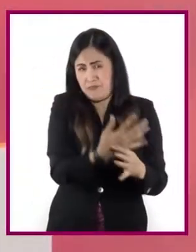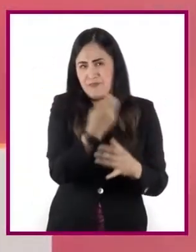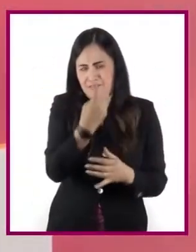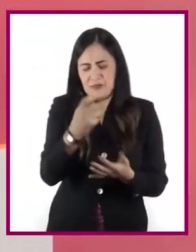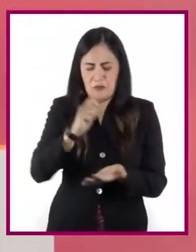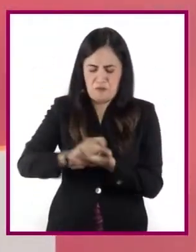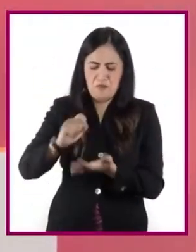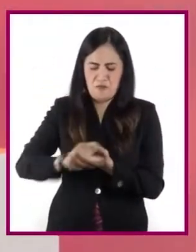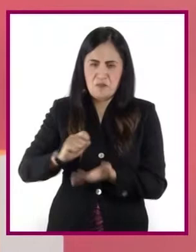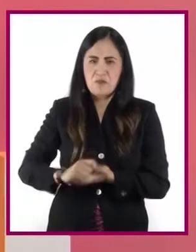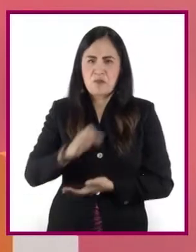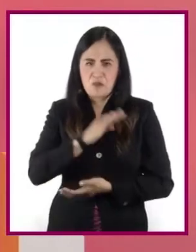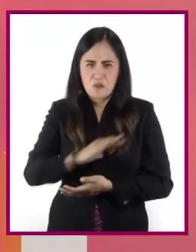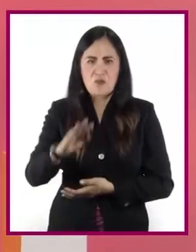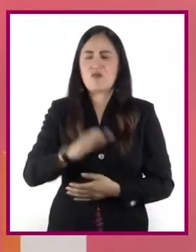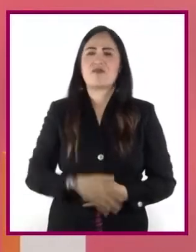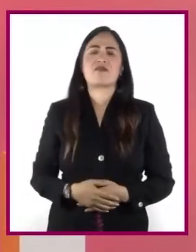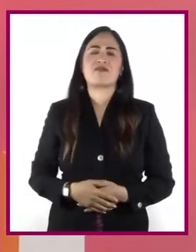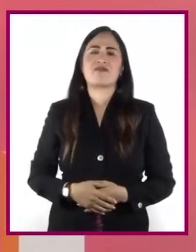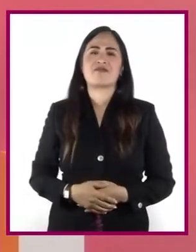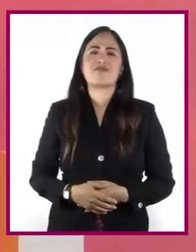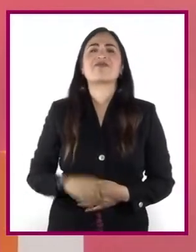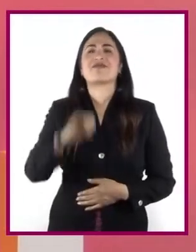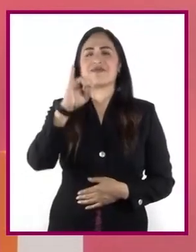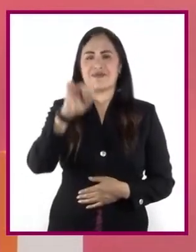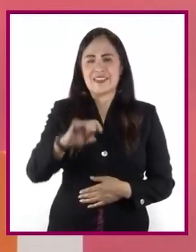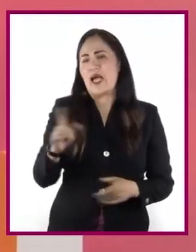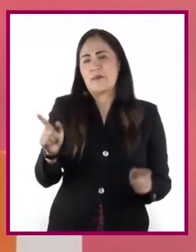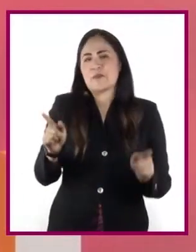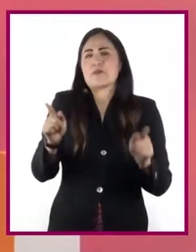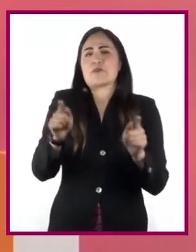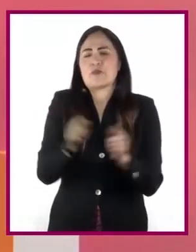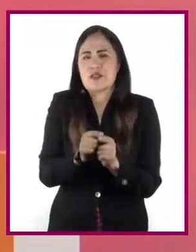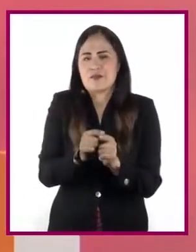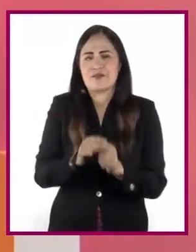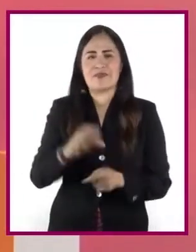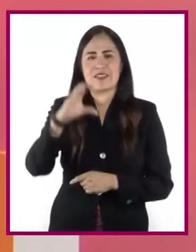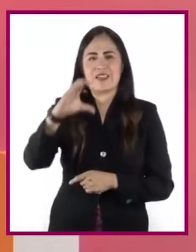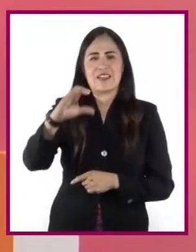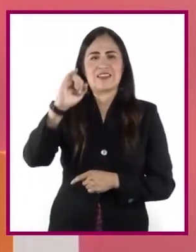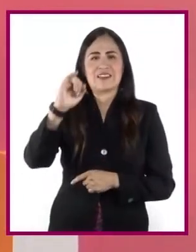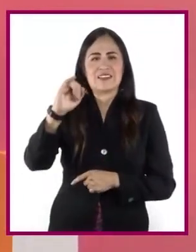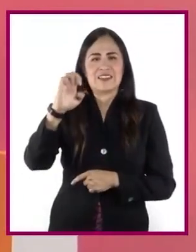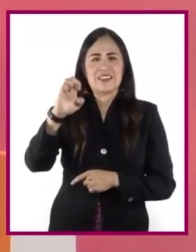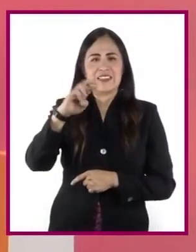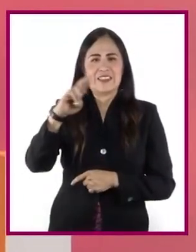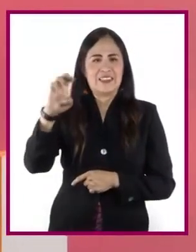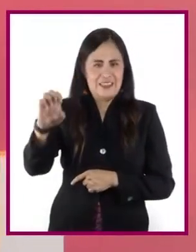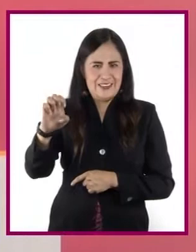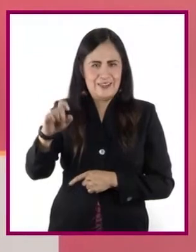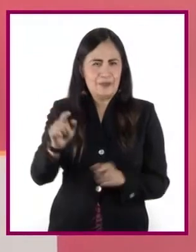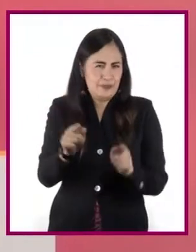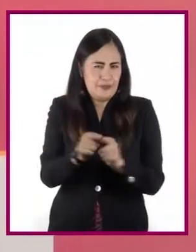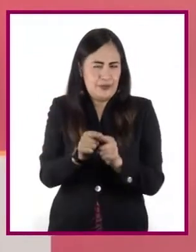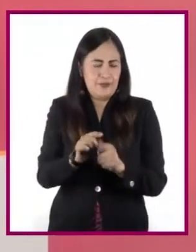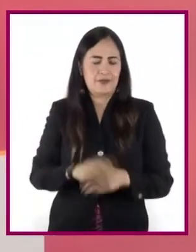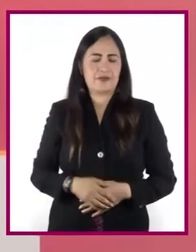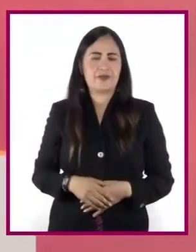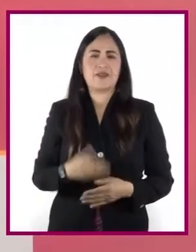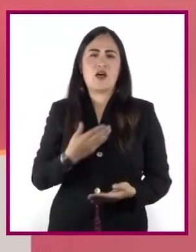Muy bien, ahora vayamos al cierre de este relato. Quiero mencionar que aquí pueden agregar